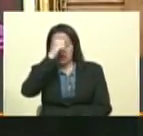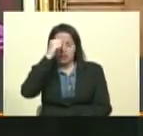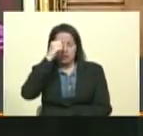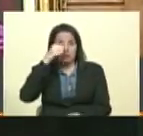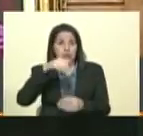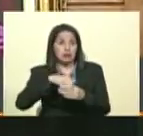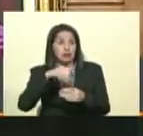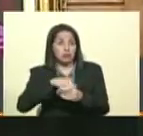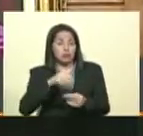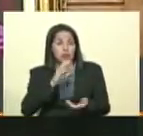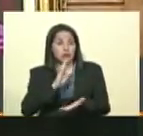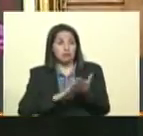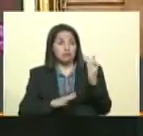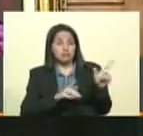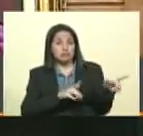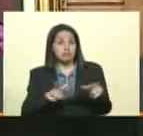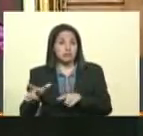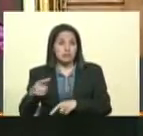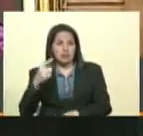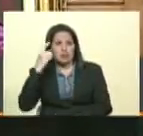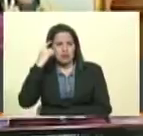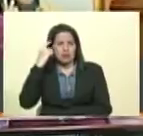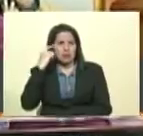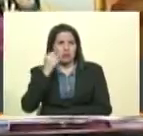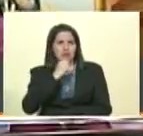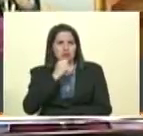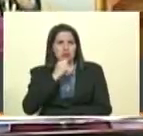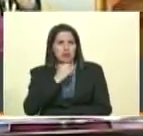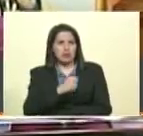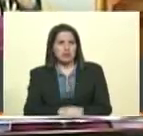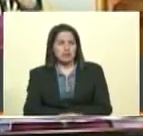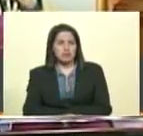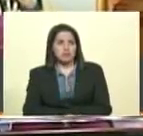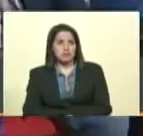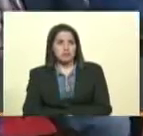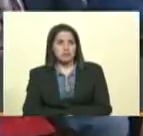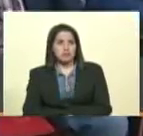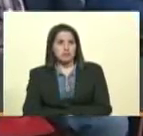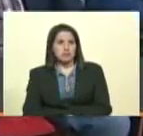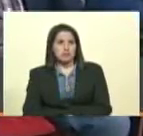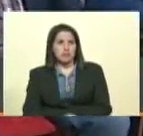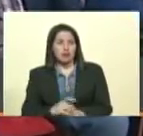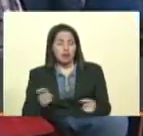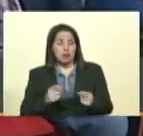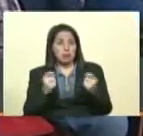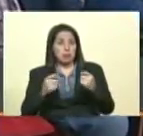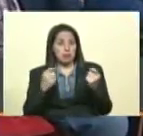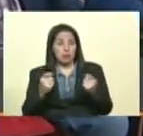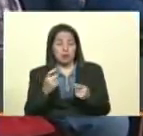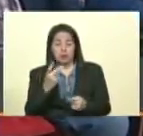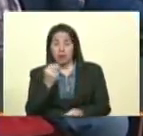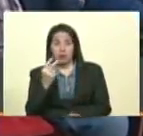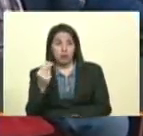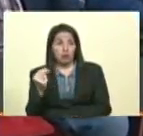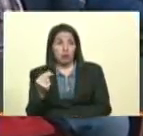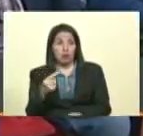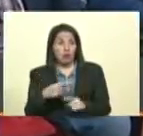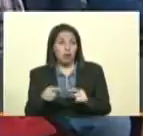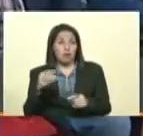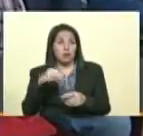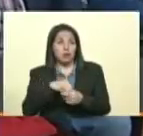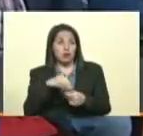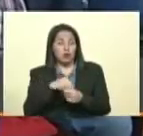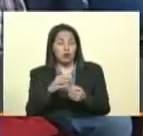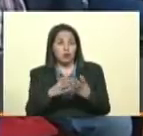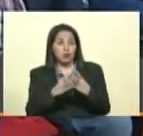ir a votar. ¿Ustedes están listos y ya saben por qué van a votar? Bueno, no se puede hacer campaña electoral, pero que nadie se quede sin